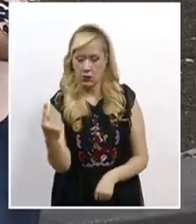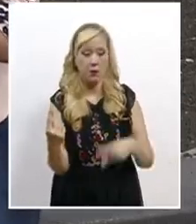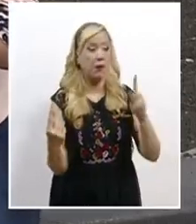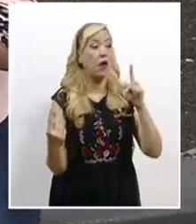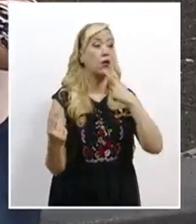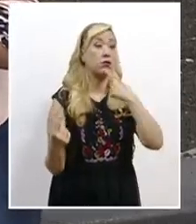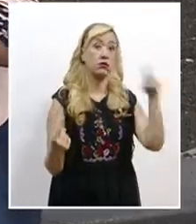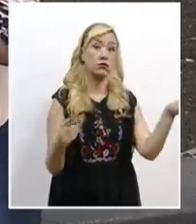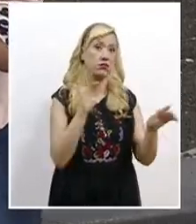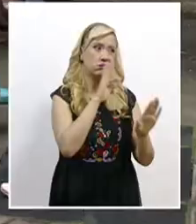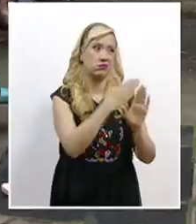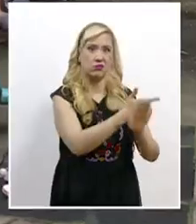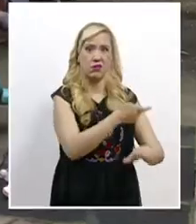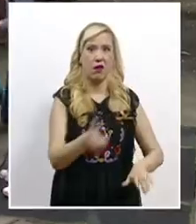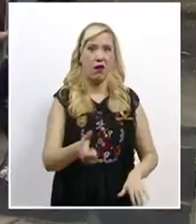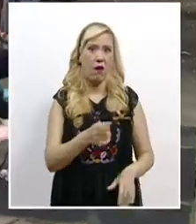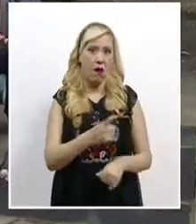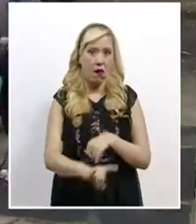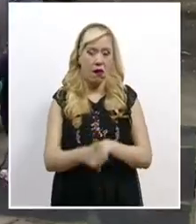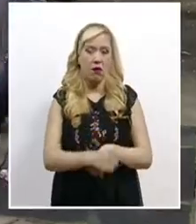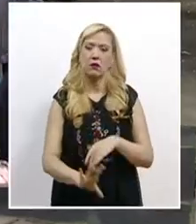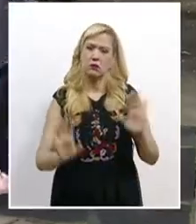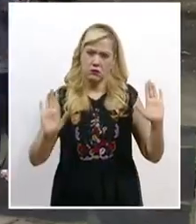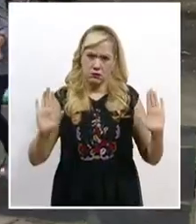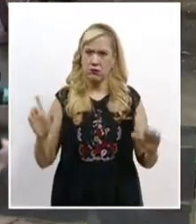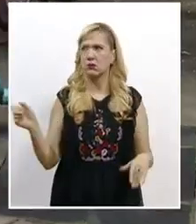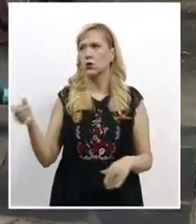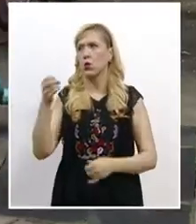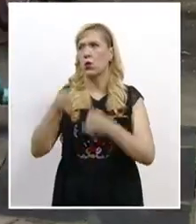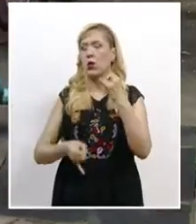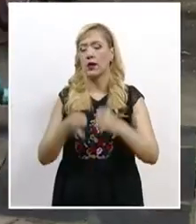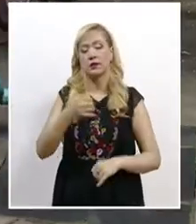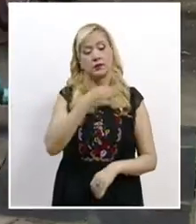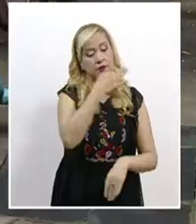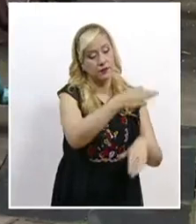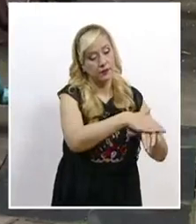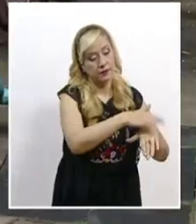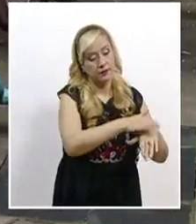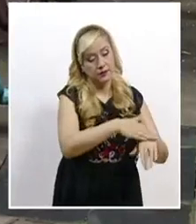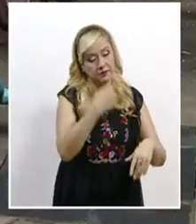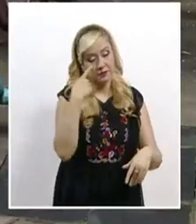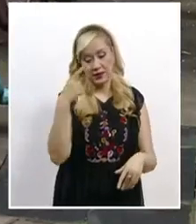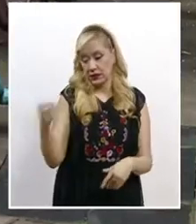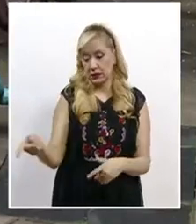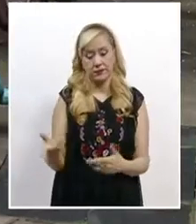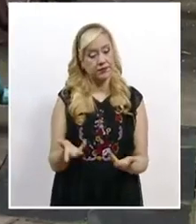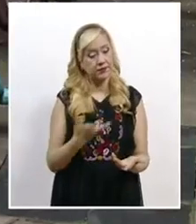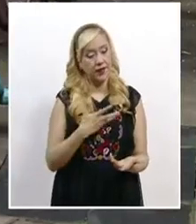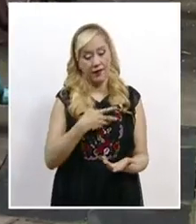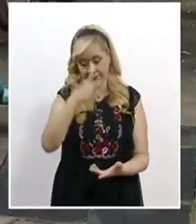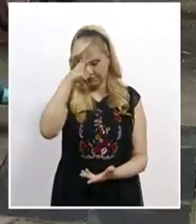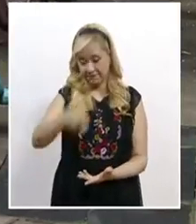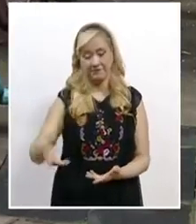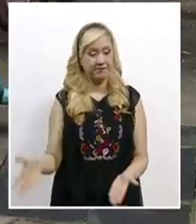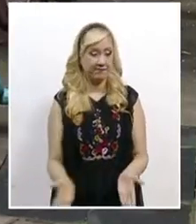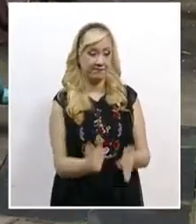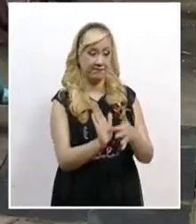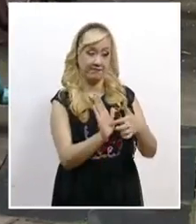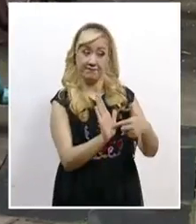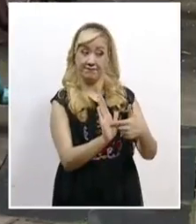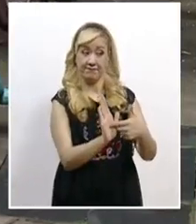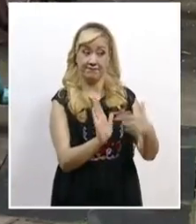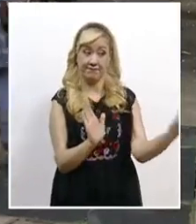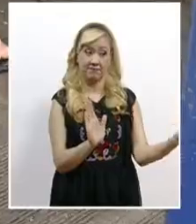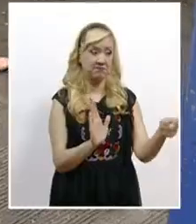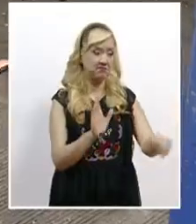persona juzgadora estará obligada a hacer del conocimiento de este último la nueva causa o causas advertidas que pudieran llevar a